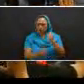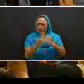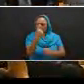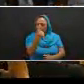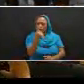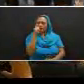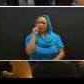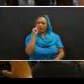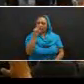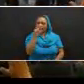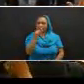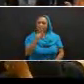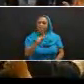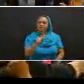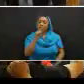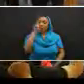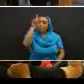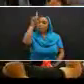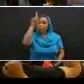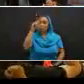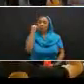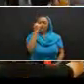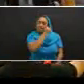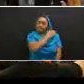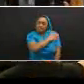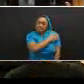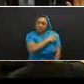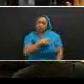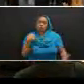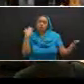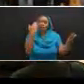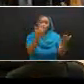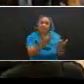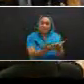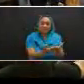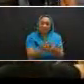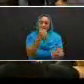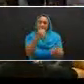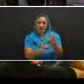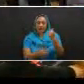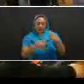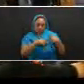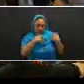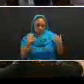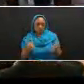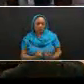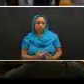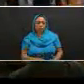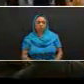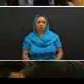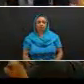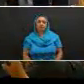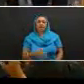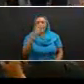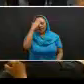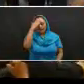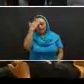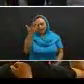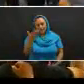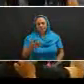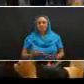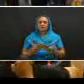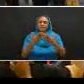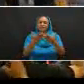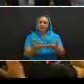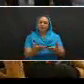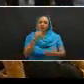ellas, y que tu misericordia, Señor, llegue a cada uno de los corazones de mis hermanos, Papito Santo. Gracias te damos por